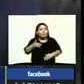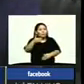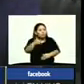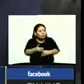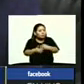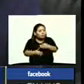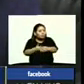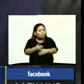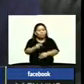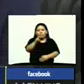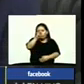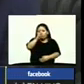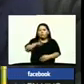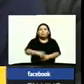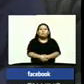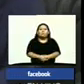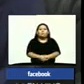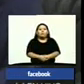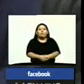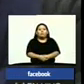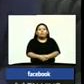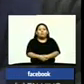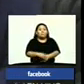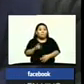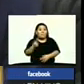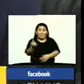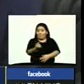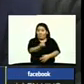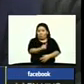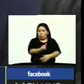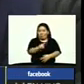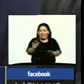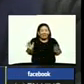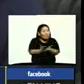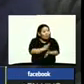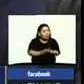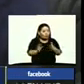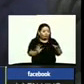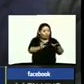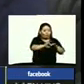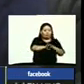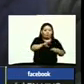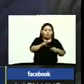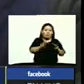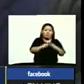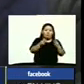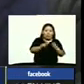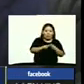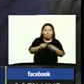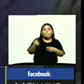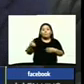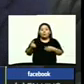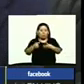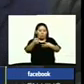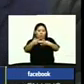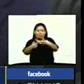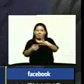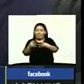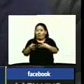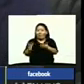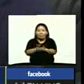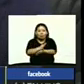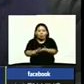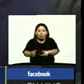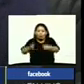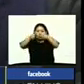muy riguroso. Personas que no tengan vínculos con grupos criminales, personas que sus antecedentes penales estén totalmente limpios,